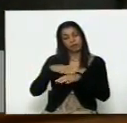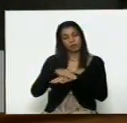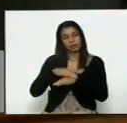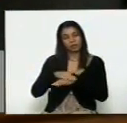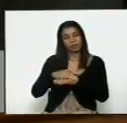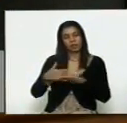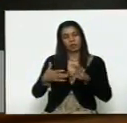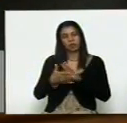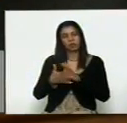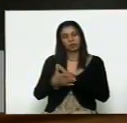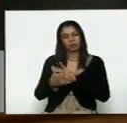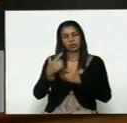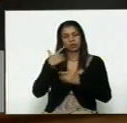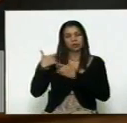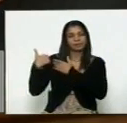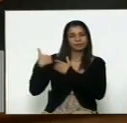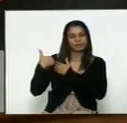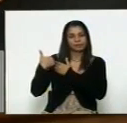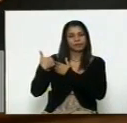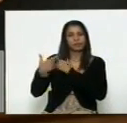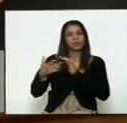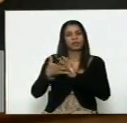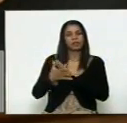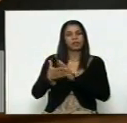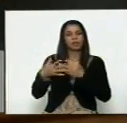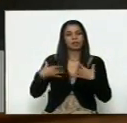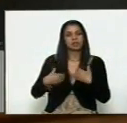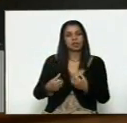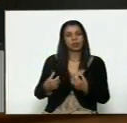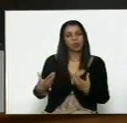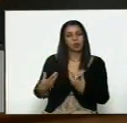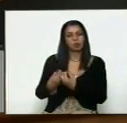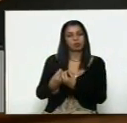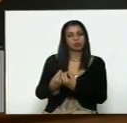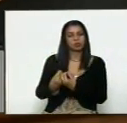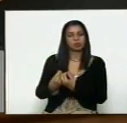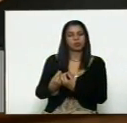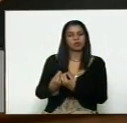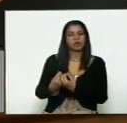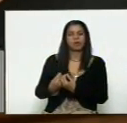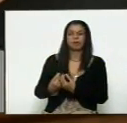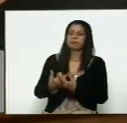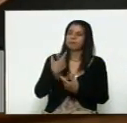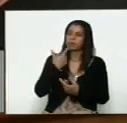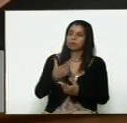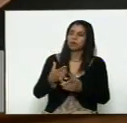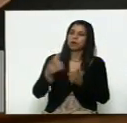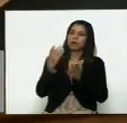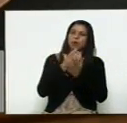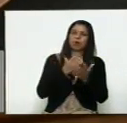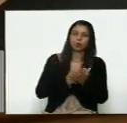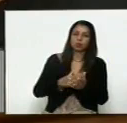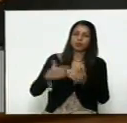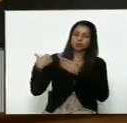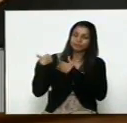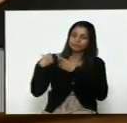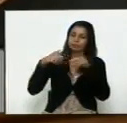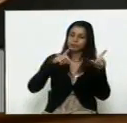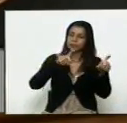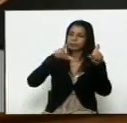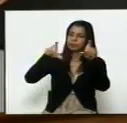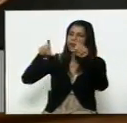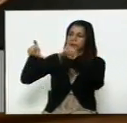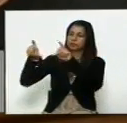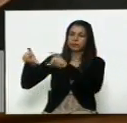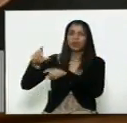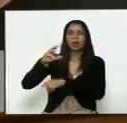Poder Popular con competencia en materia de salud en la facilitación de los cursos de formación perinatal